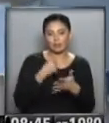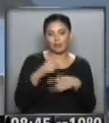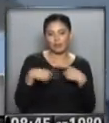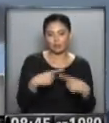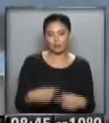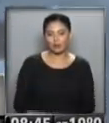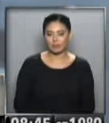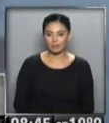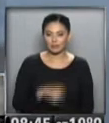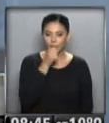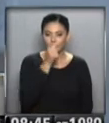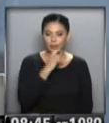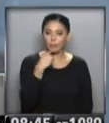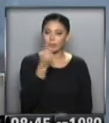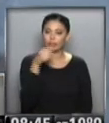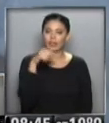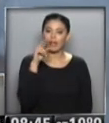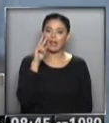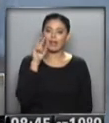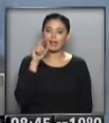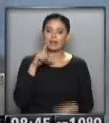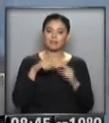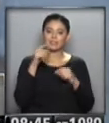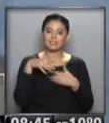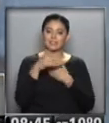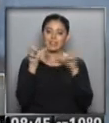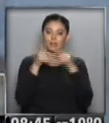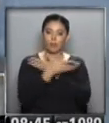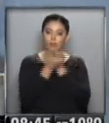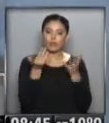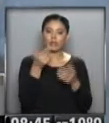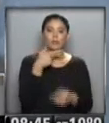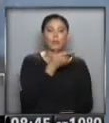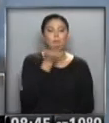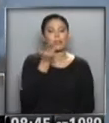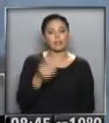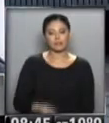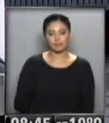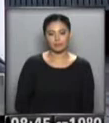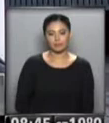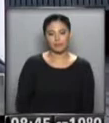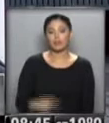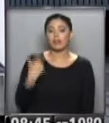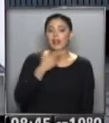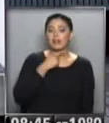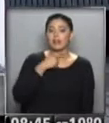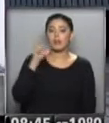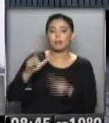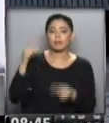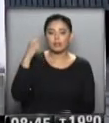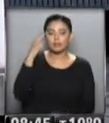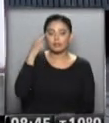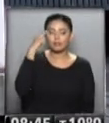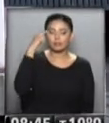velen por el canal 7 la televisión pública te está viendo el país hacia el pedido bueno queremos que toda la gente tome